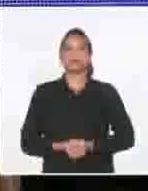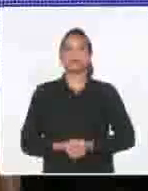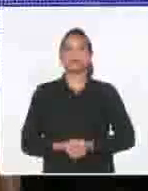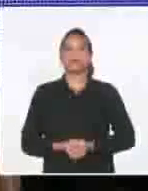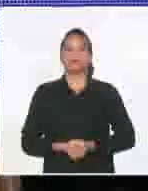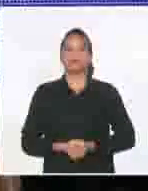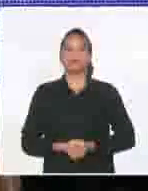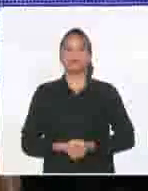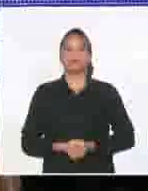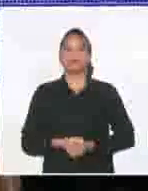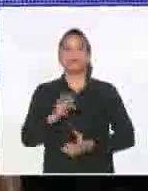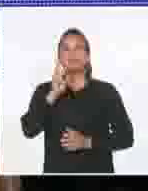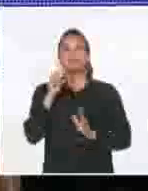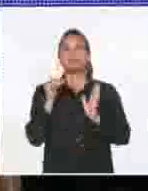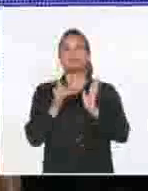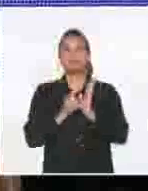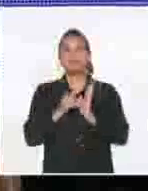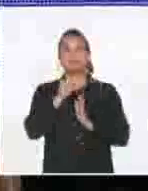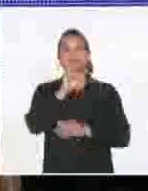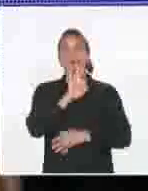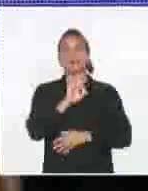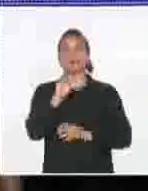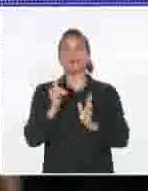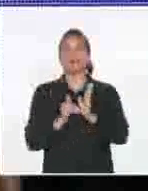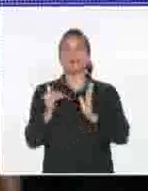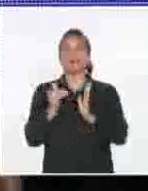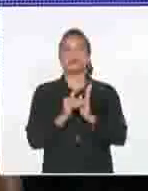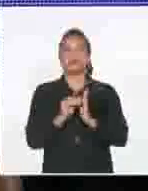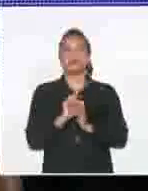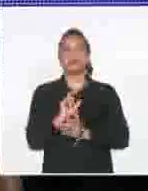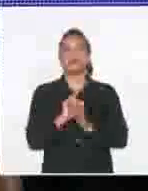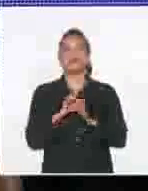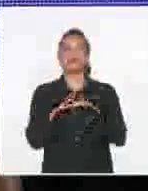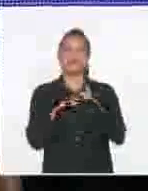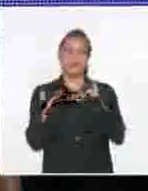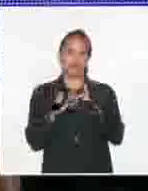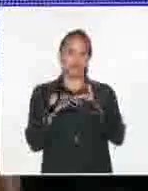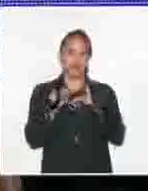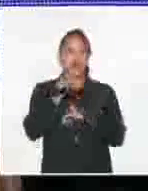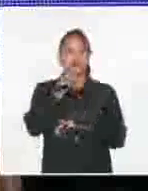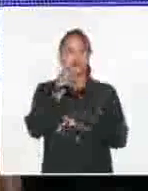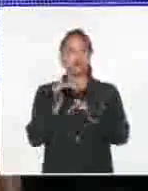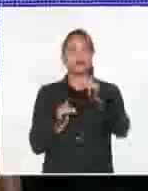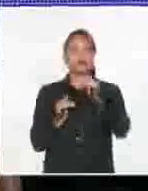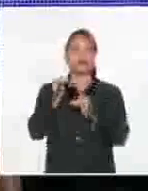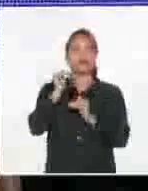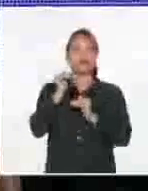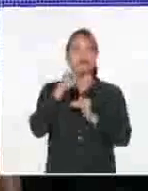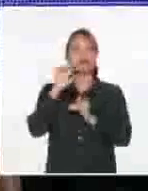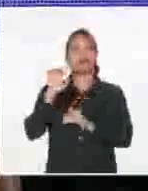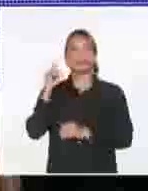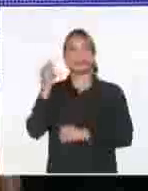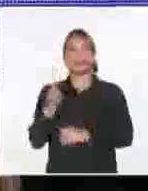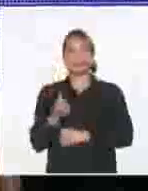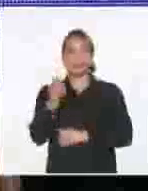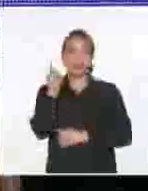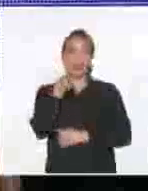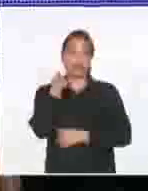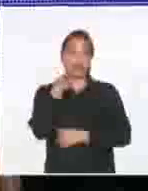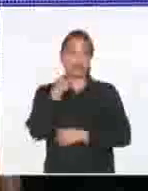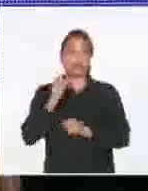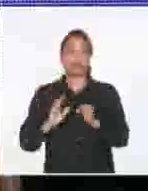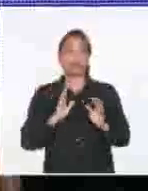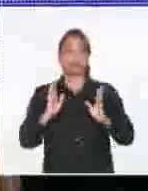de 3.800 millones de dólares y pudo haber crecido nuestra economía en esos años de